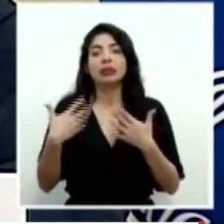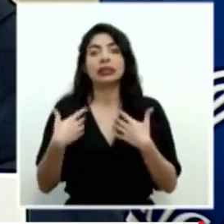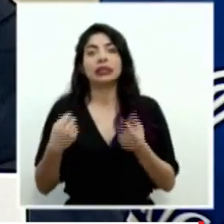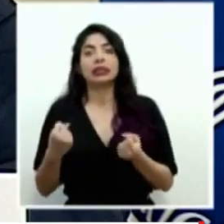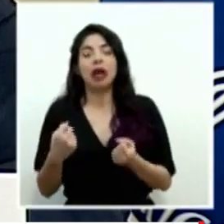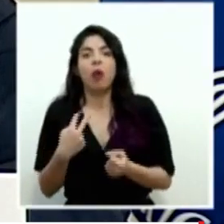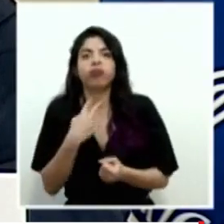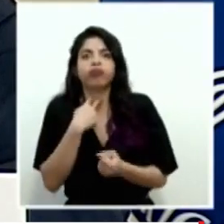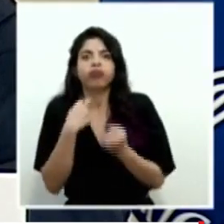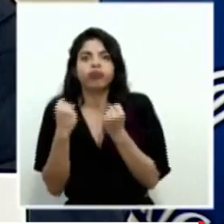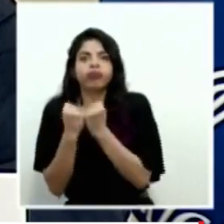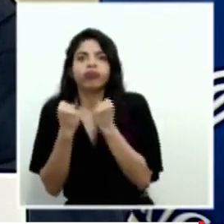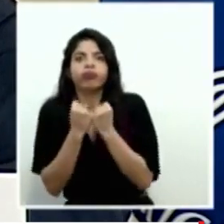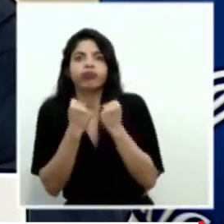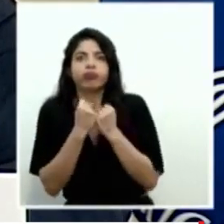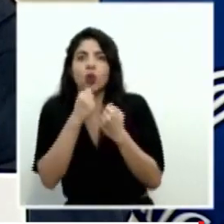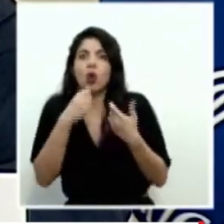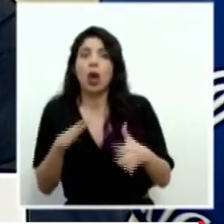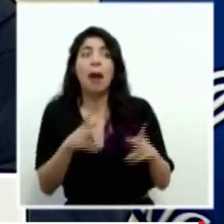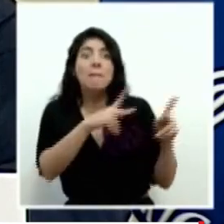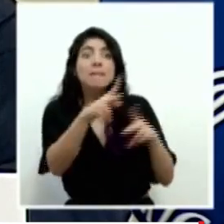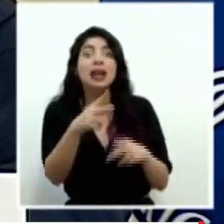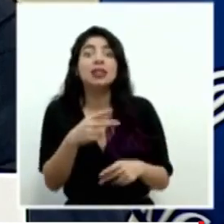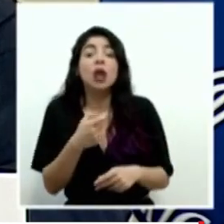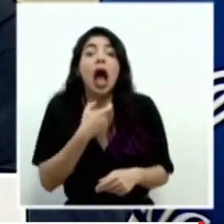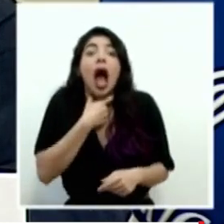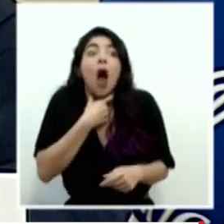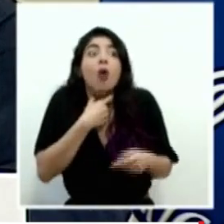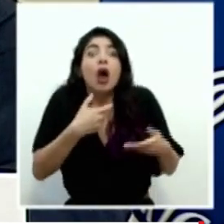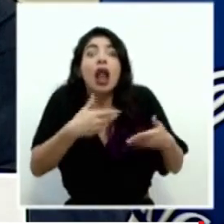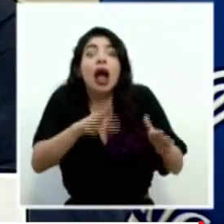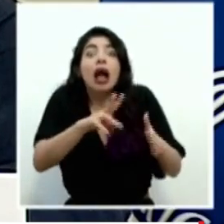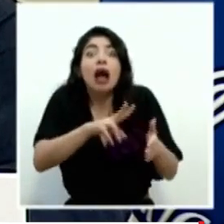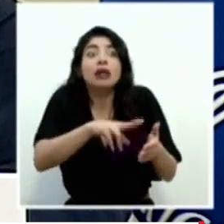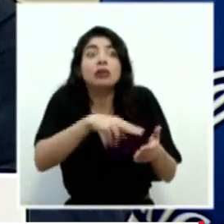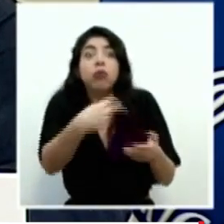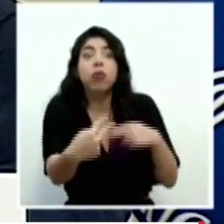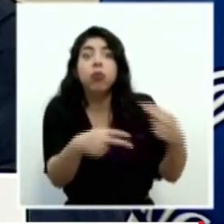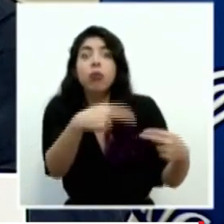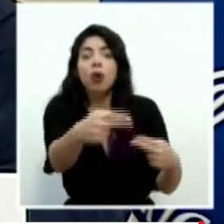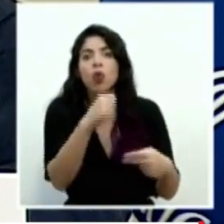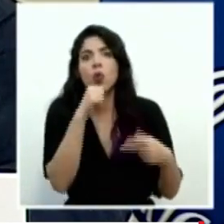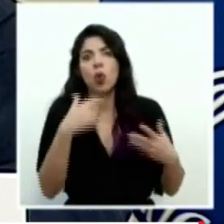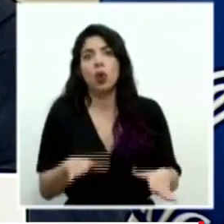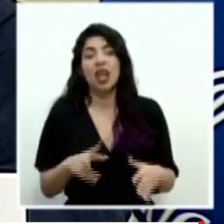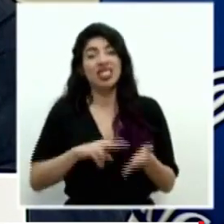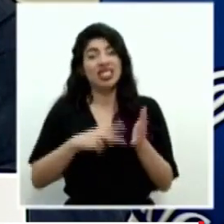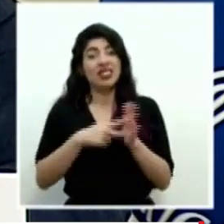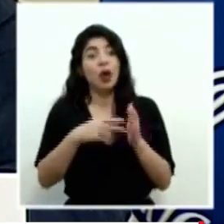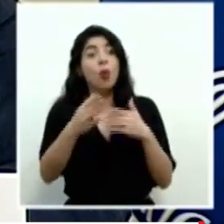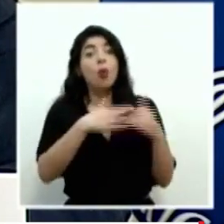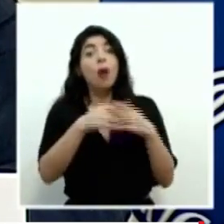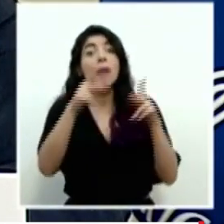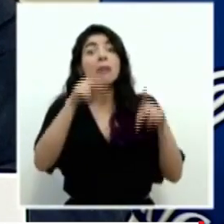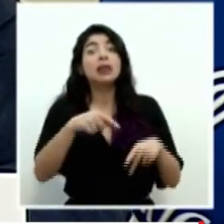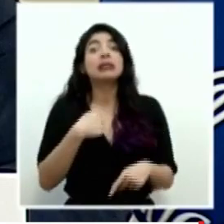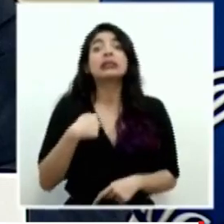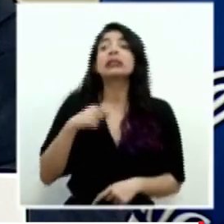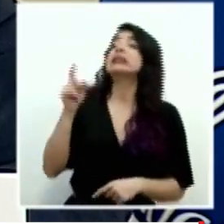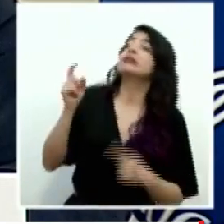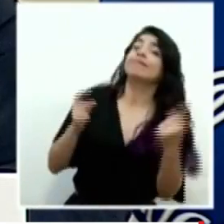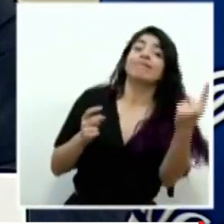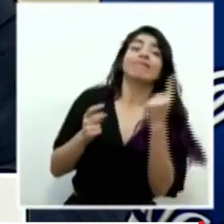servicios de salud, que no se ahogue gente en la calle, así literalmente, que no se le diga a cualquier persona que llega porque